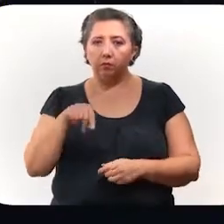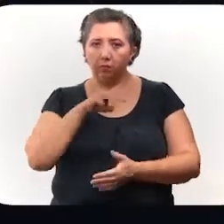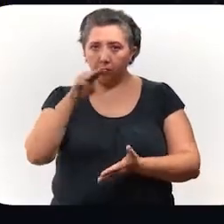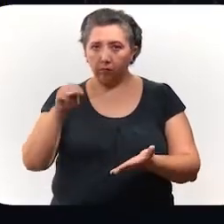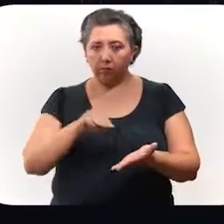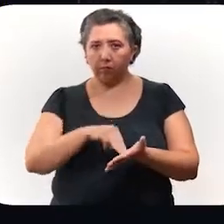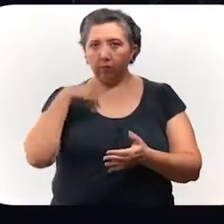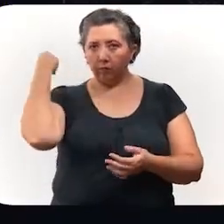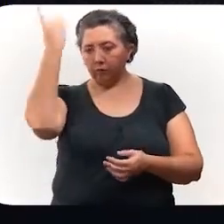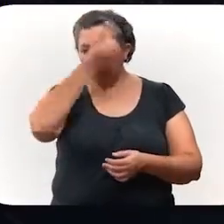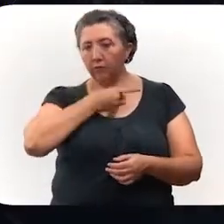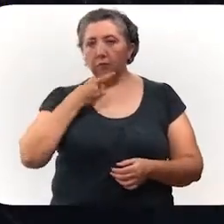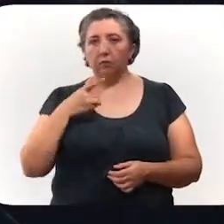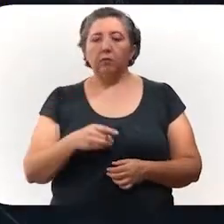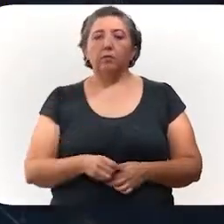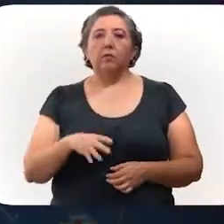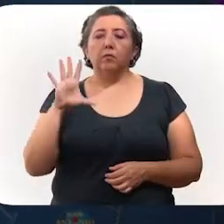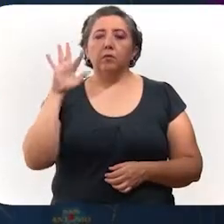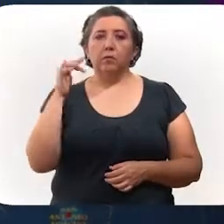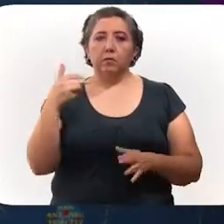en Mérida se han diagnosticado